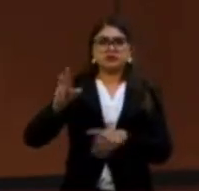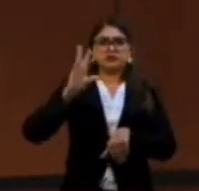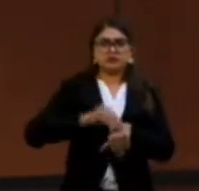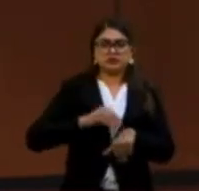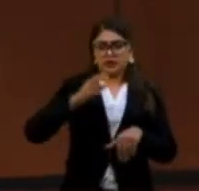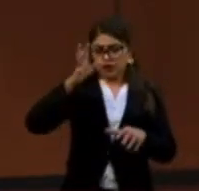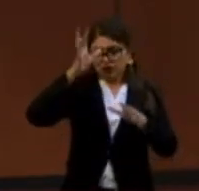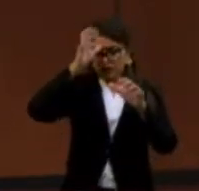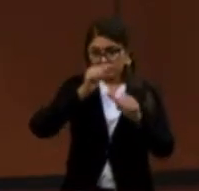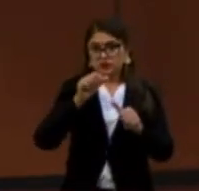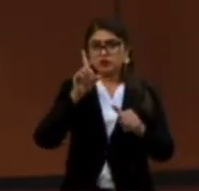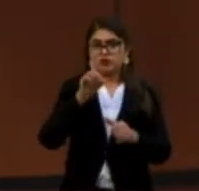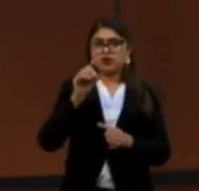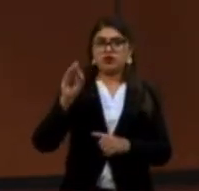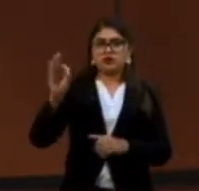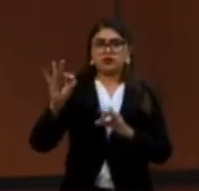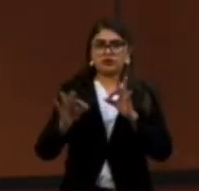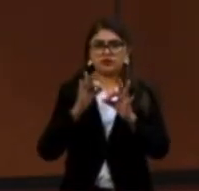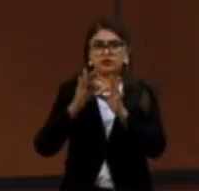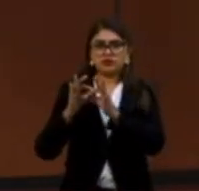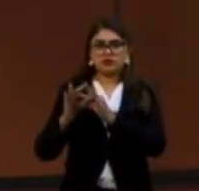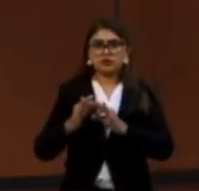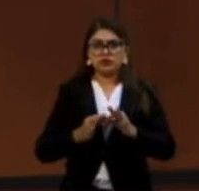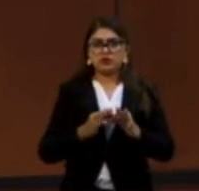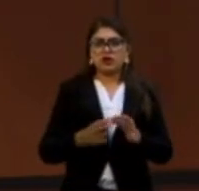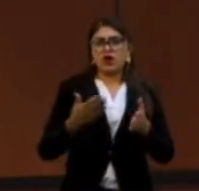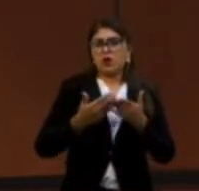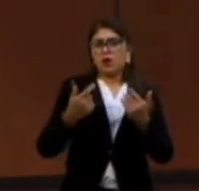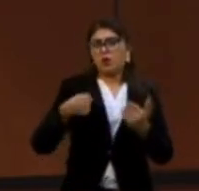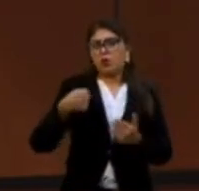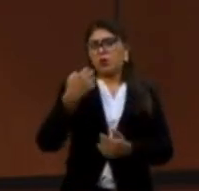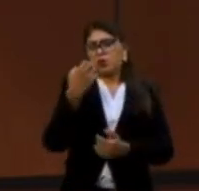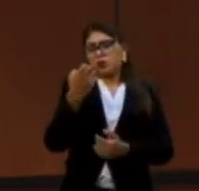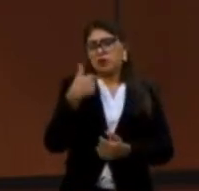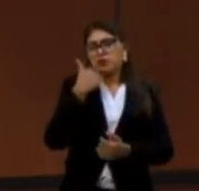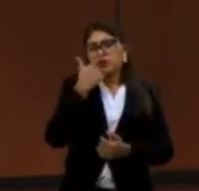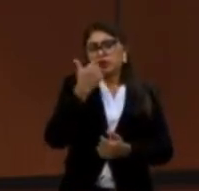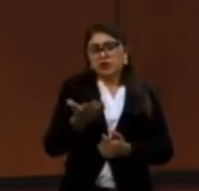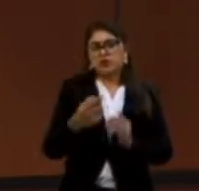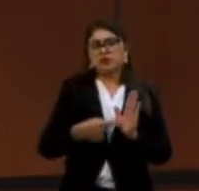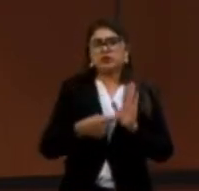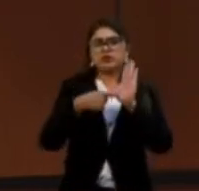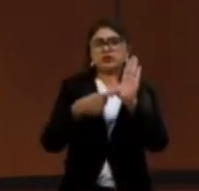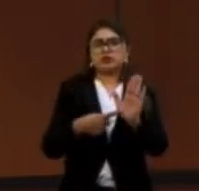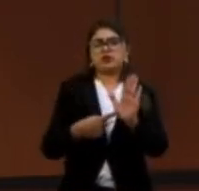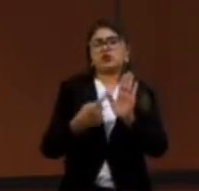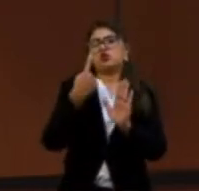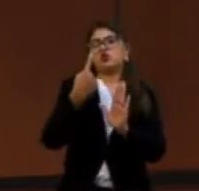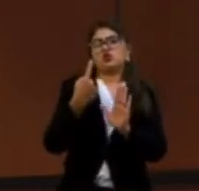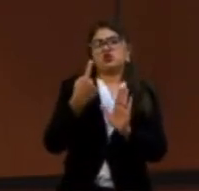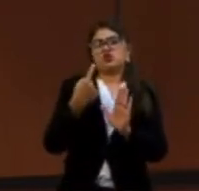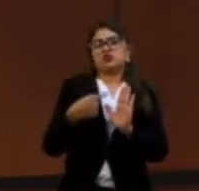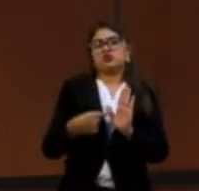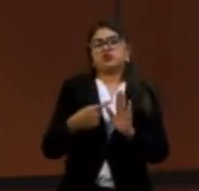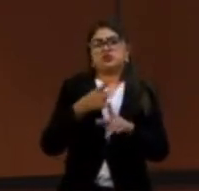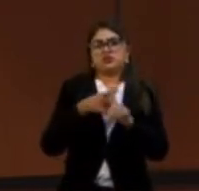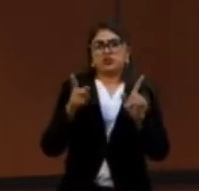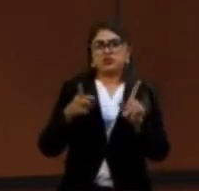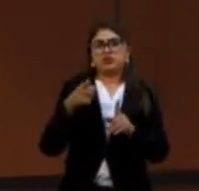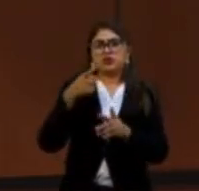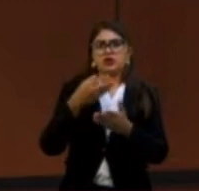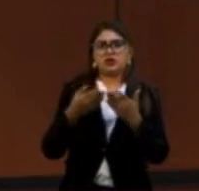acuerdos en el DOF. Y yo por eso quiero presentar una reserva y hacerlo en este